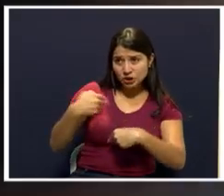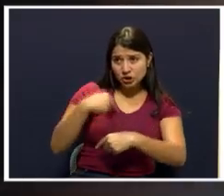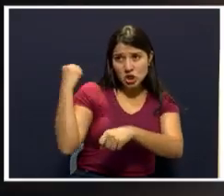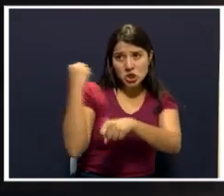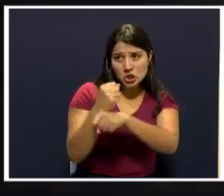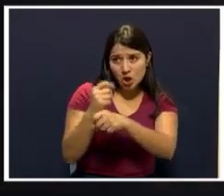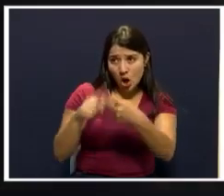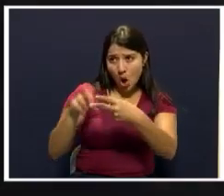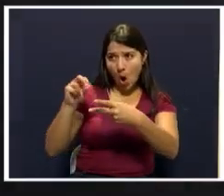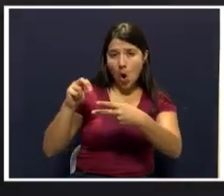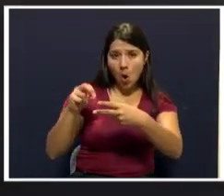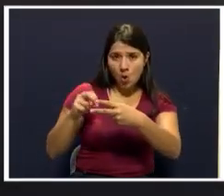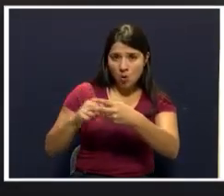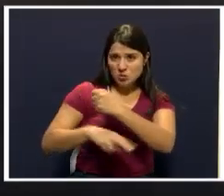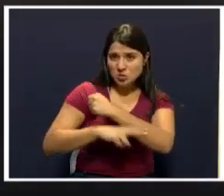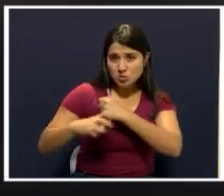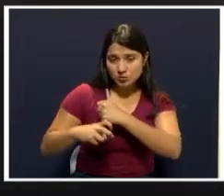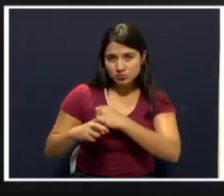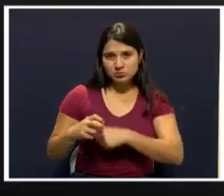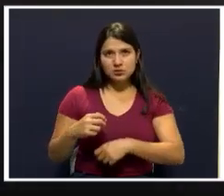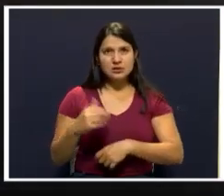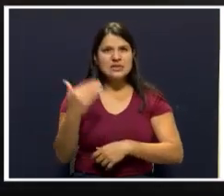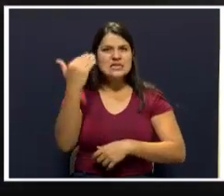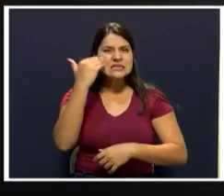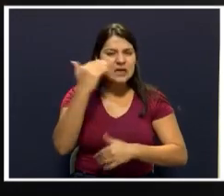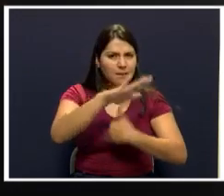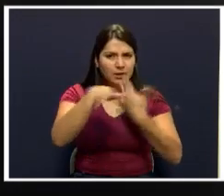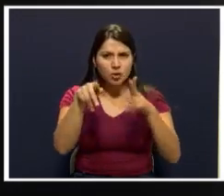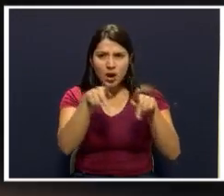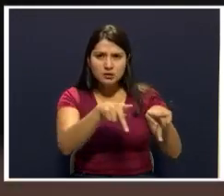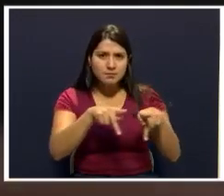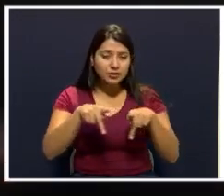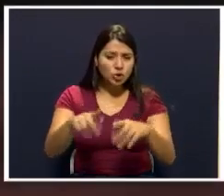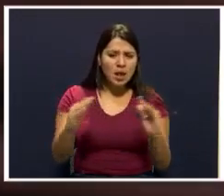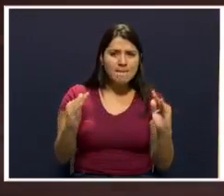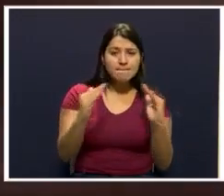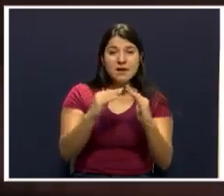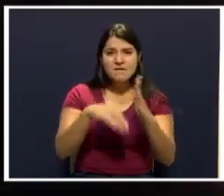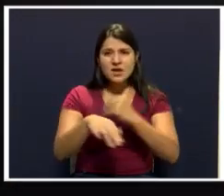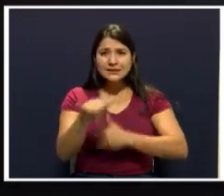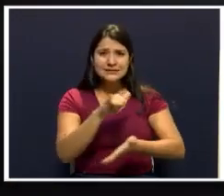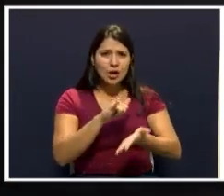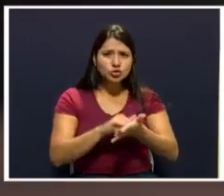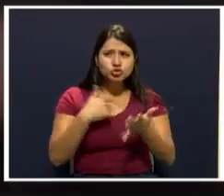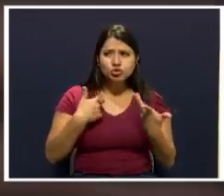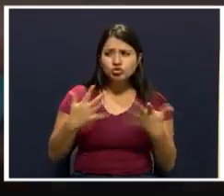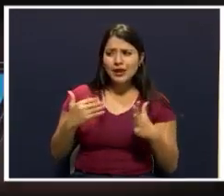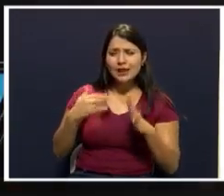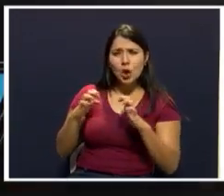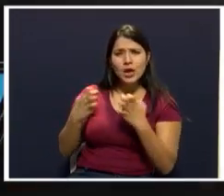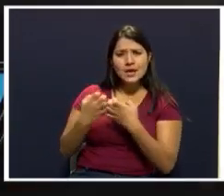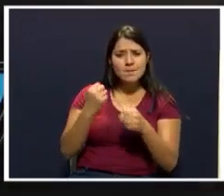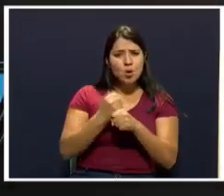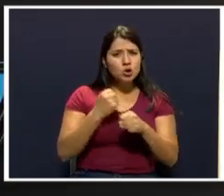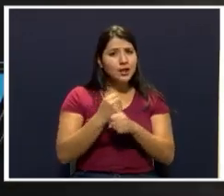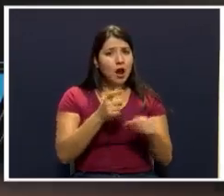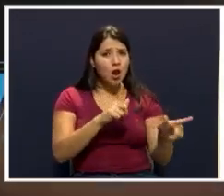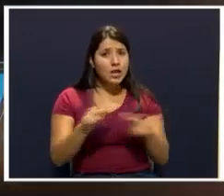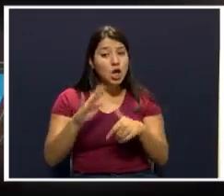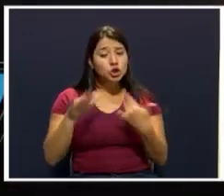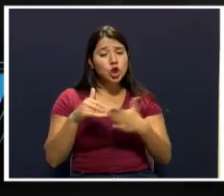Para que tengan claro toda la gente que viene de San José, tengo la pípula activada, todos tenemos cohete,